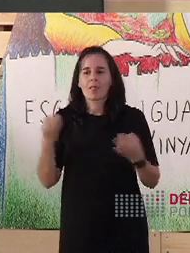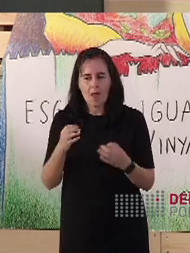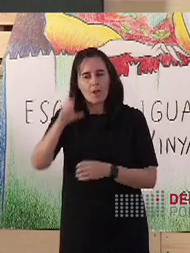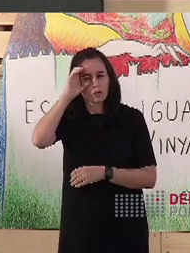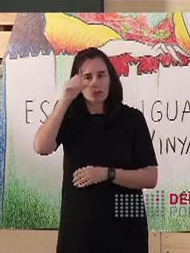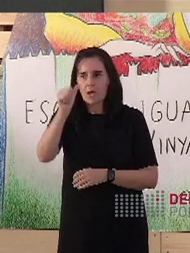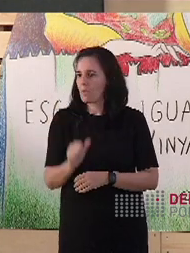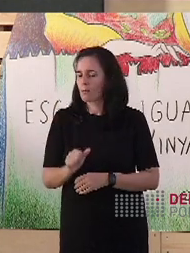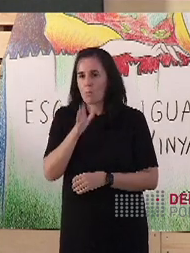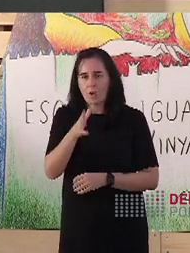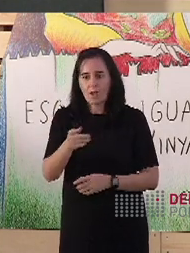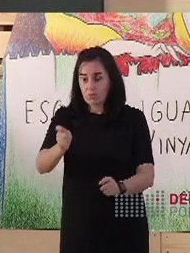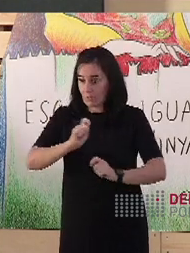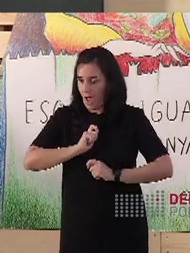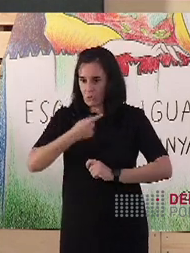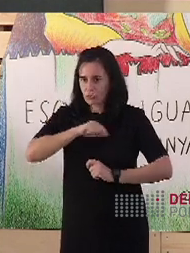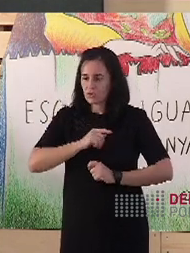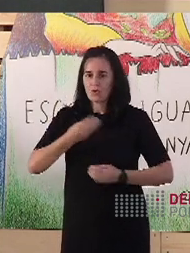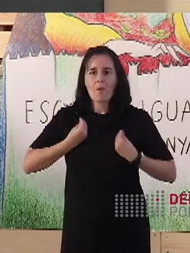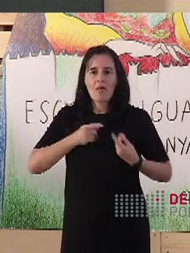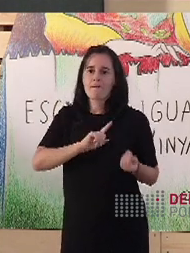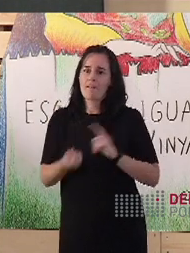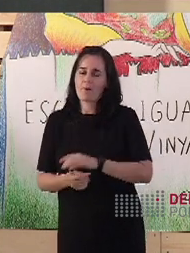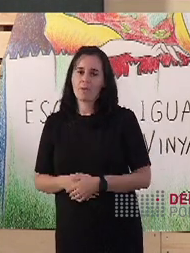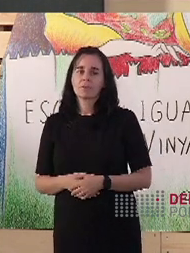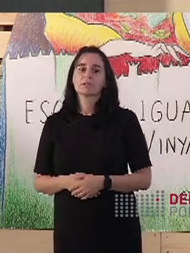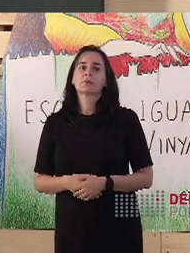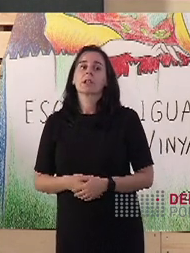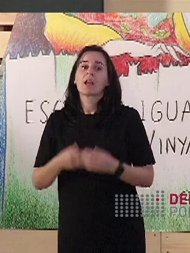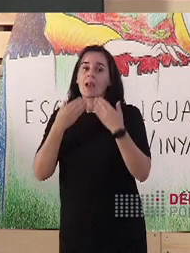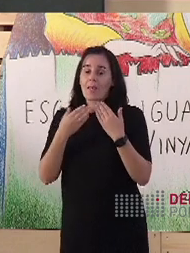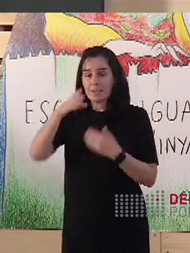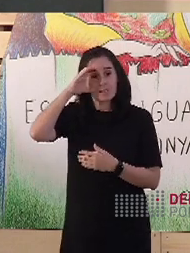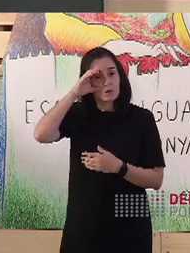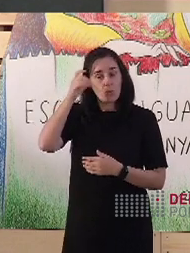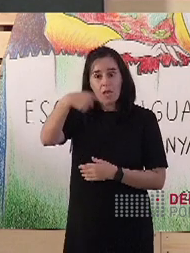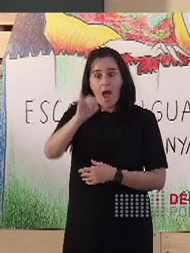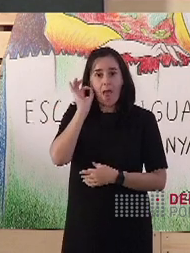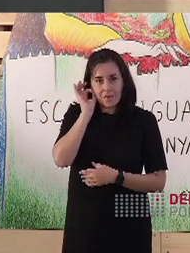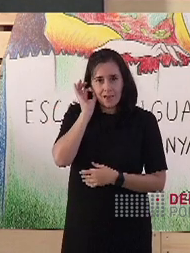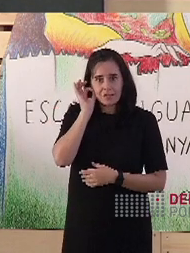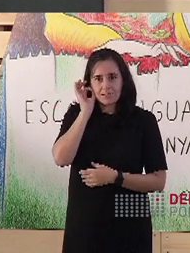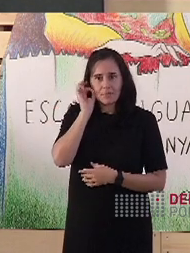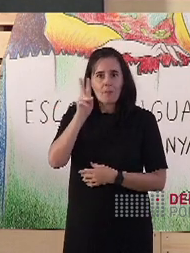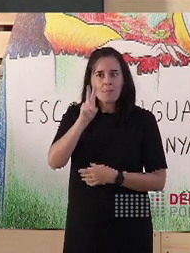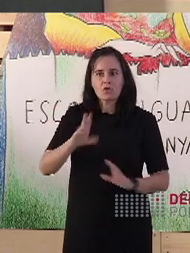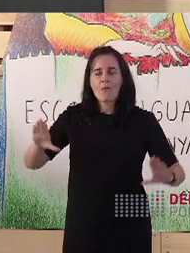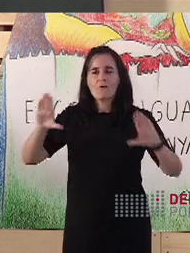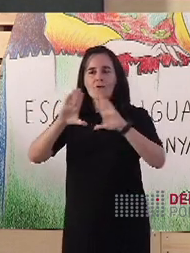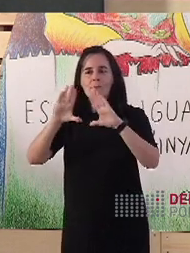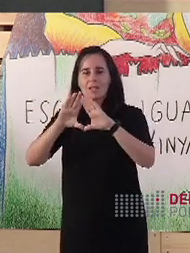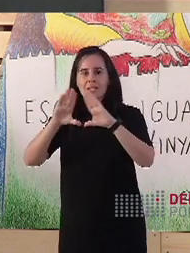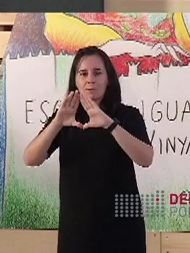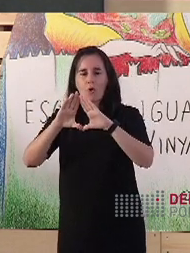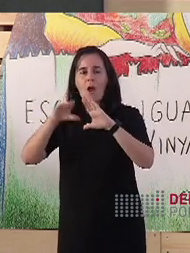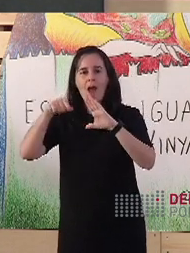nos cambió la vida. Pero teníamos muy claro, precisamente por escucharlas a ellas, que desde el feminismo lo que era necesario,